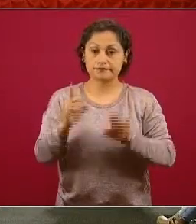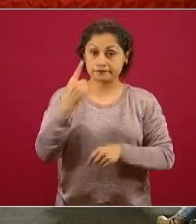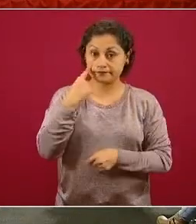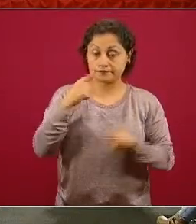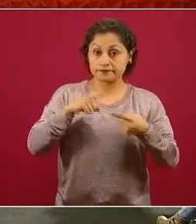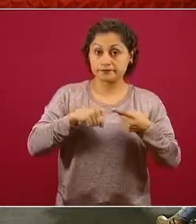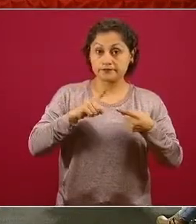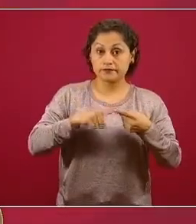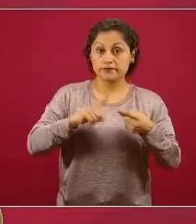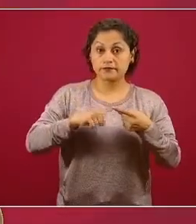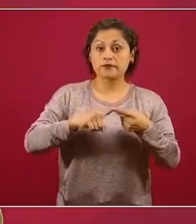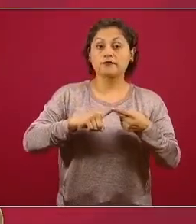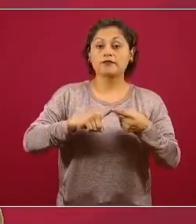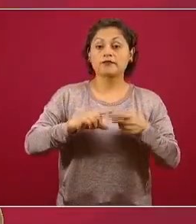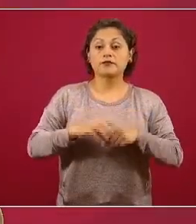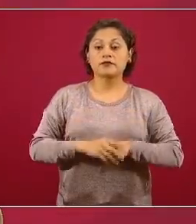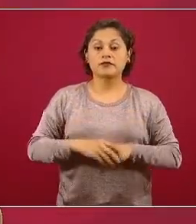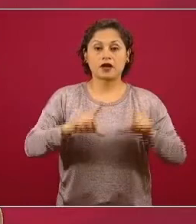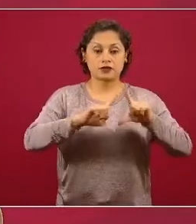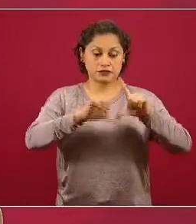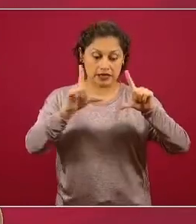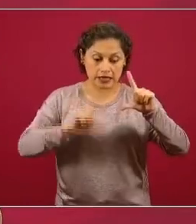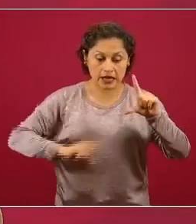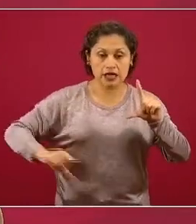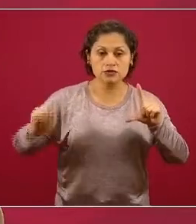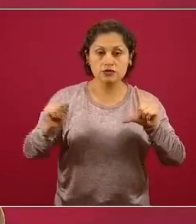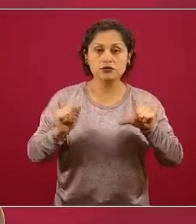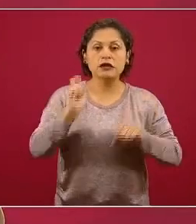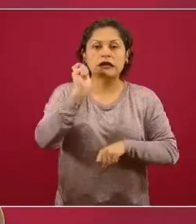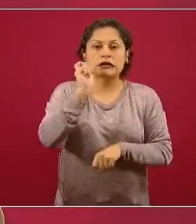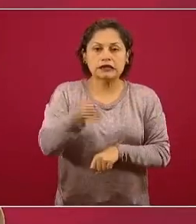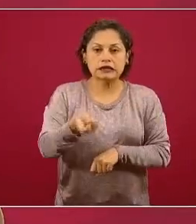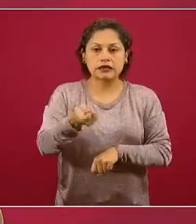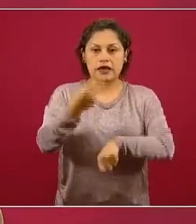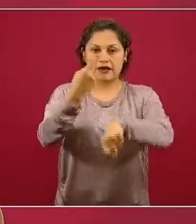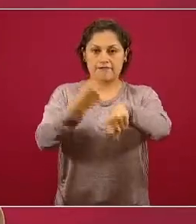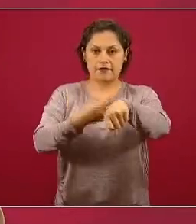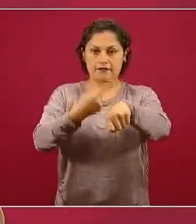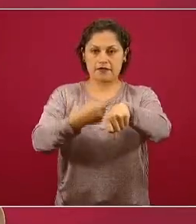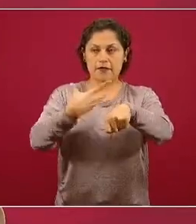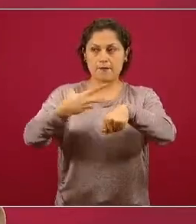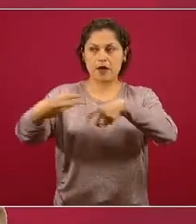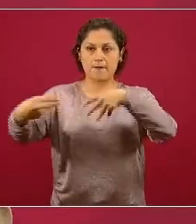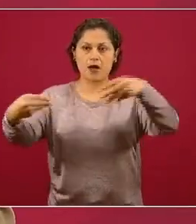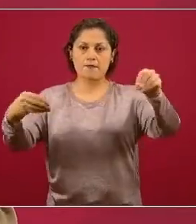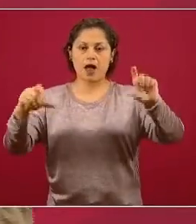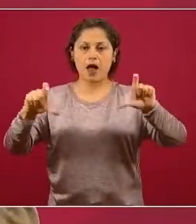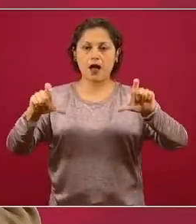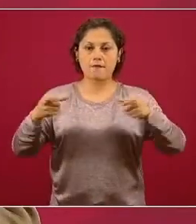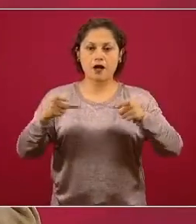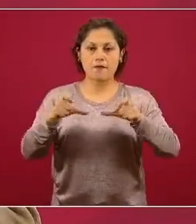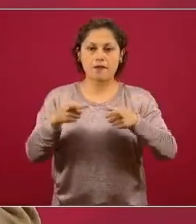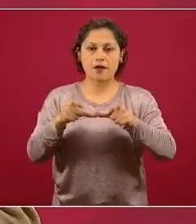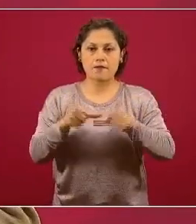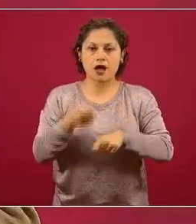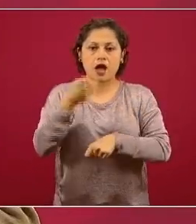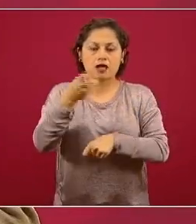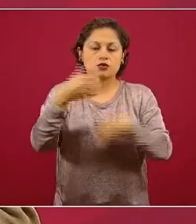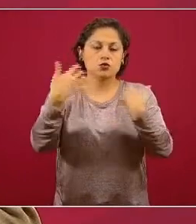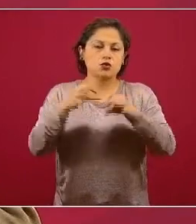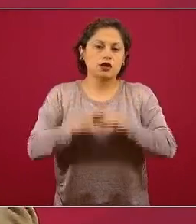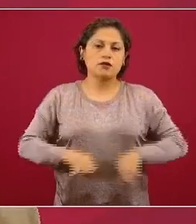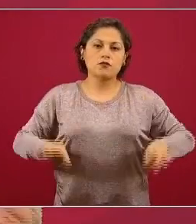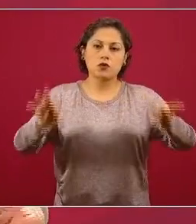nacional, lo que vemos es que la epidemia continúa desacelerándose. Esto es un mensaje que nos interesa